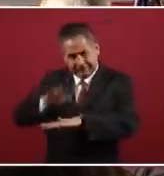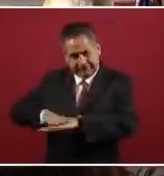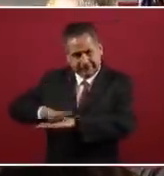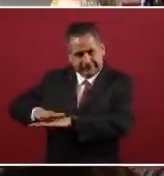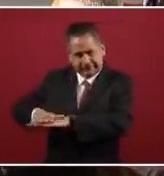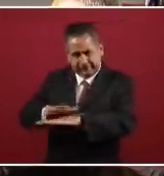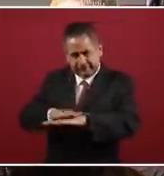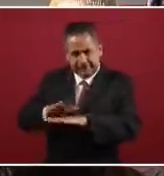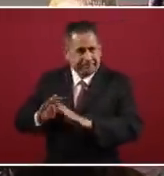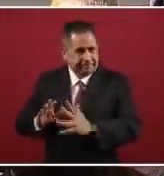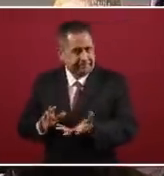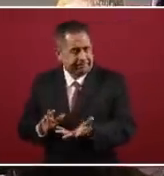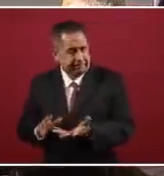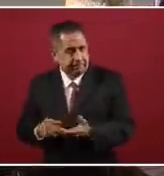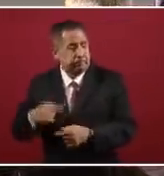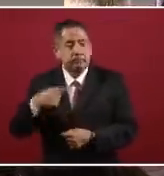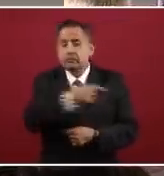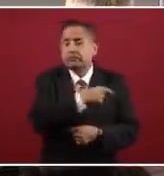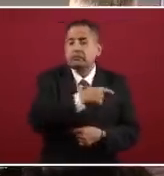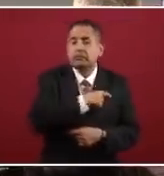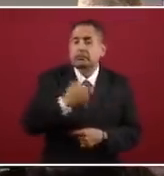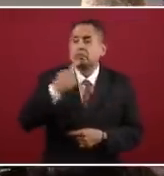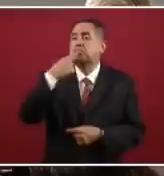y no hubo un amparo,